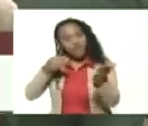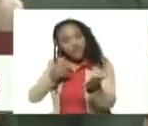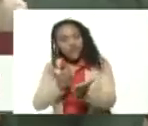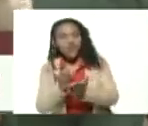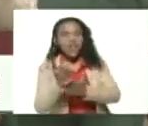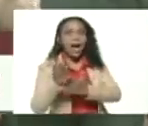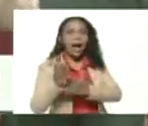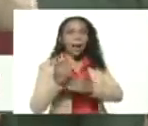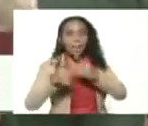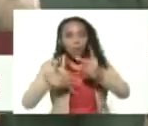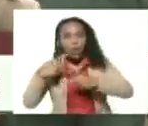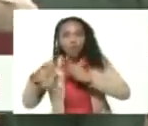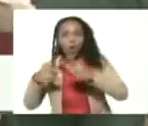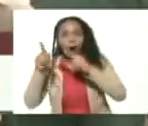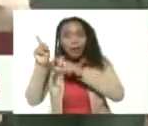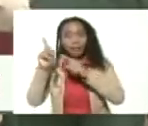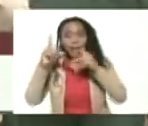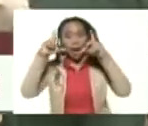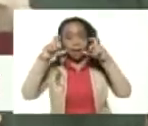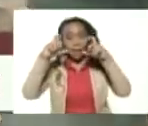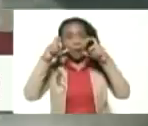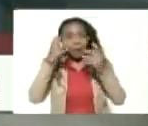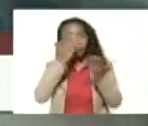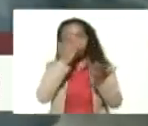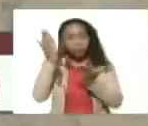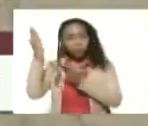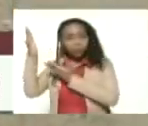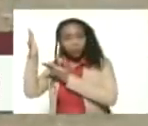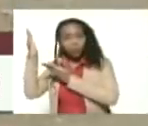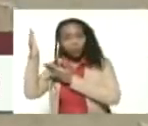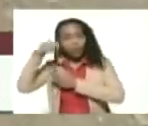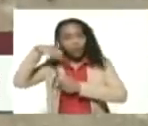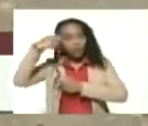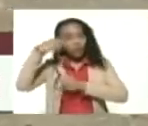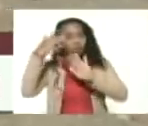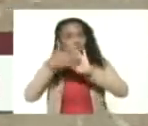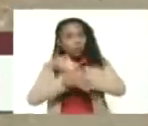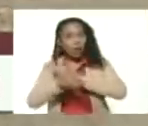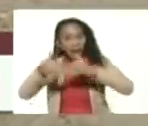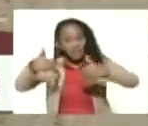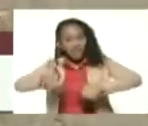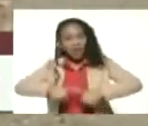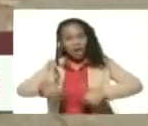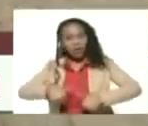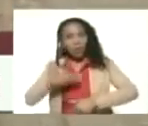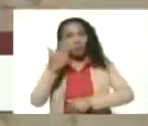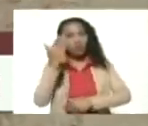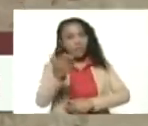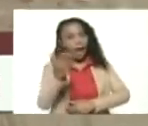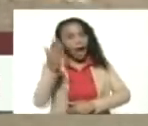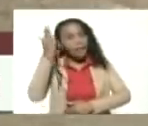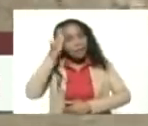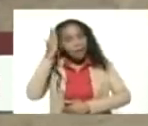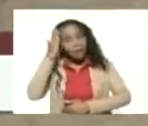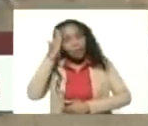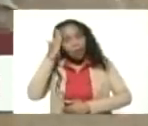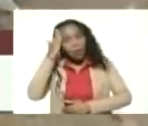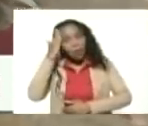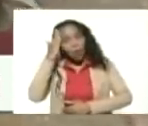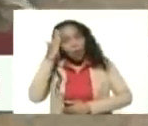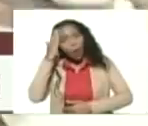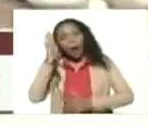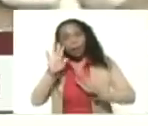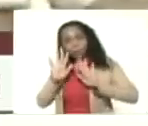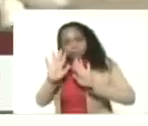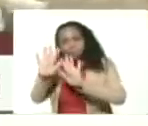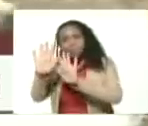invicto y productivo, estas imágenes que son resultado de un esfuerzo que usted ha sabido